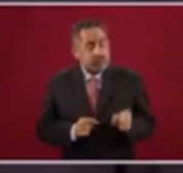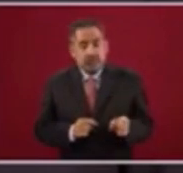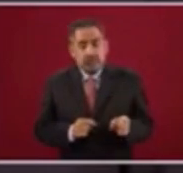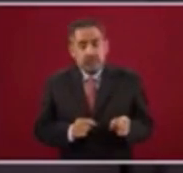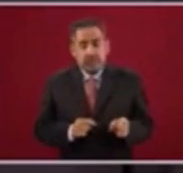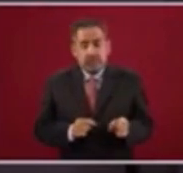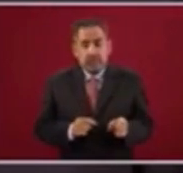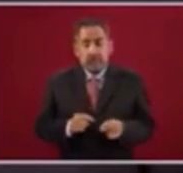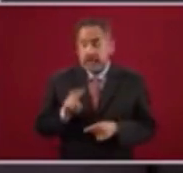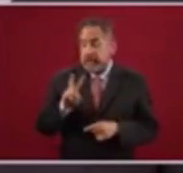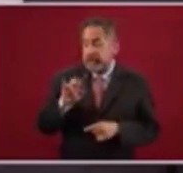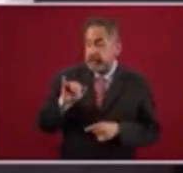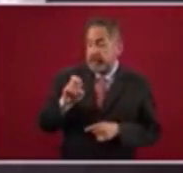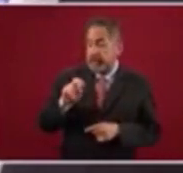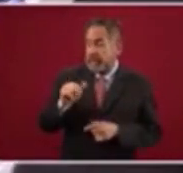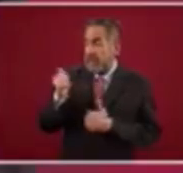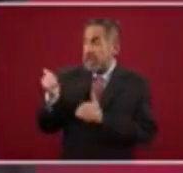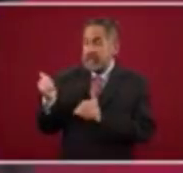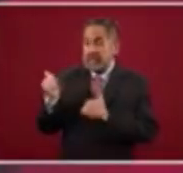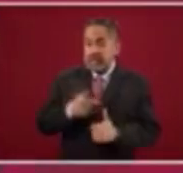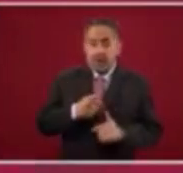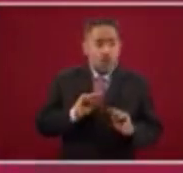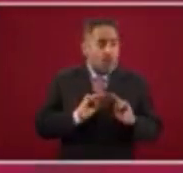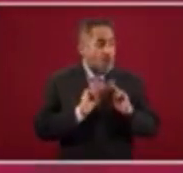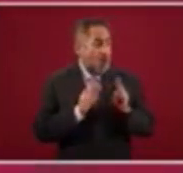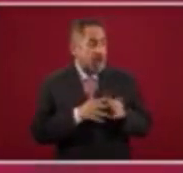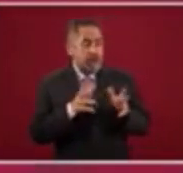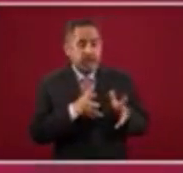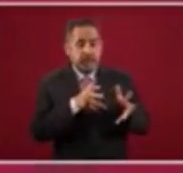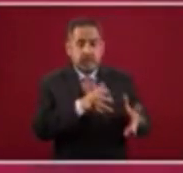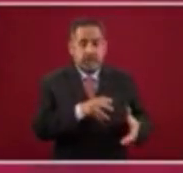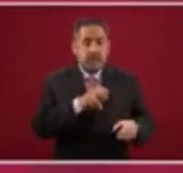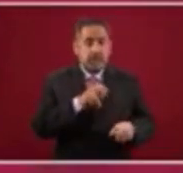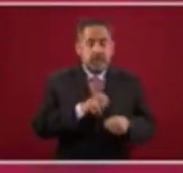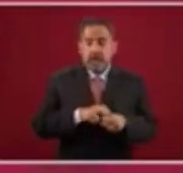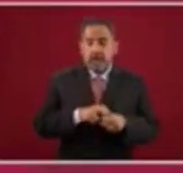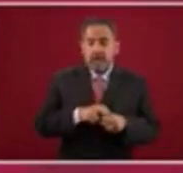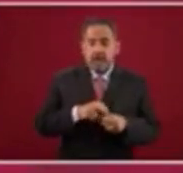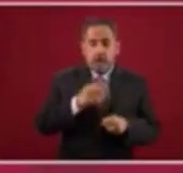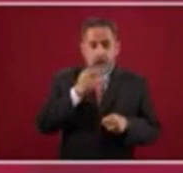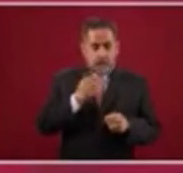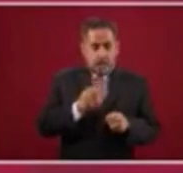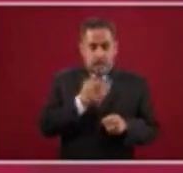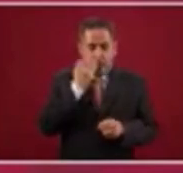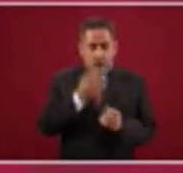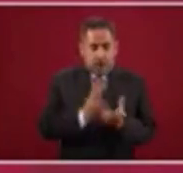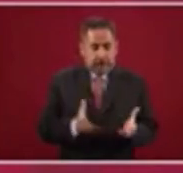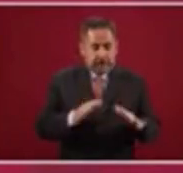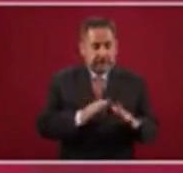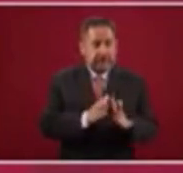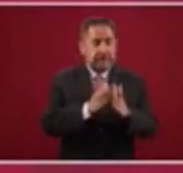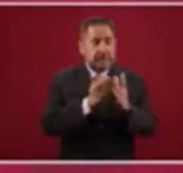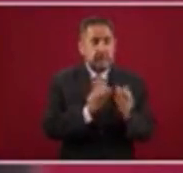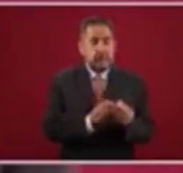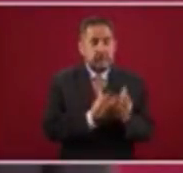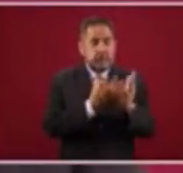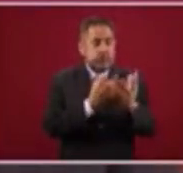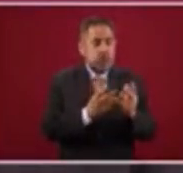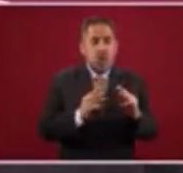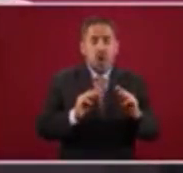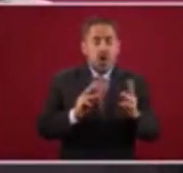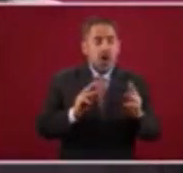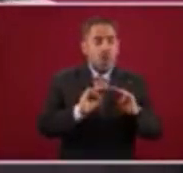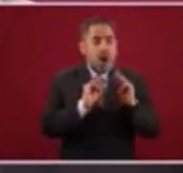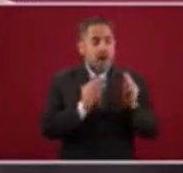de Viena, y en floreros, en todos los muebles, está